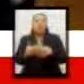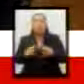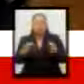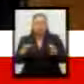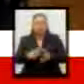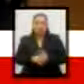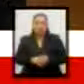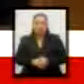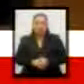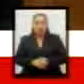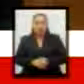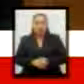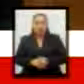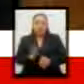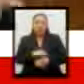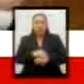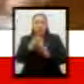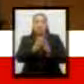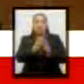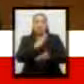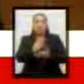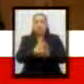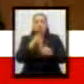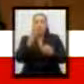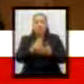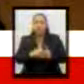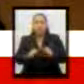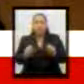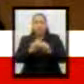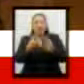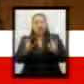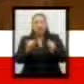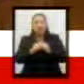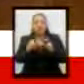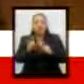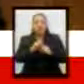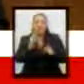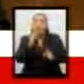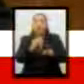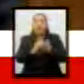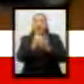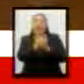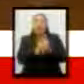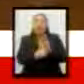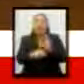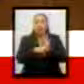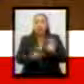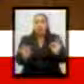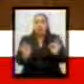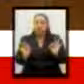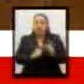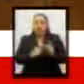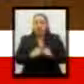políticas sobre problemas puntuales del tema pero no articula nada. Y lo peor de todo